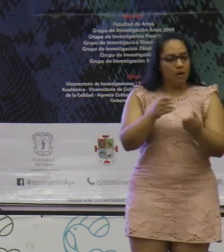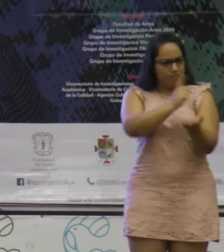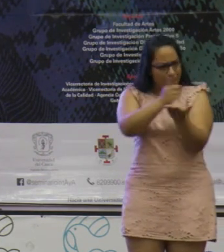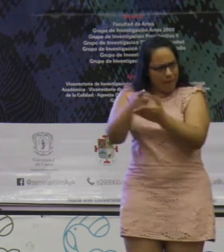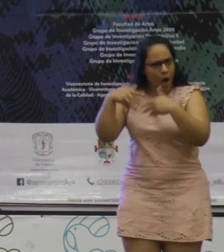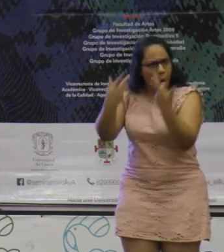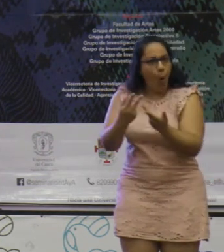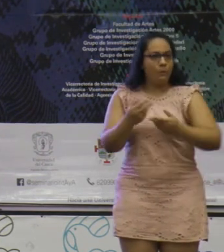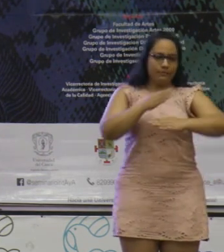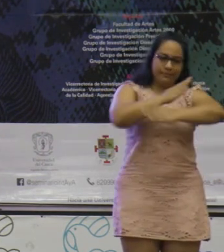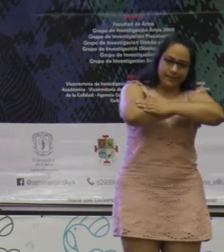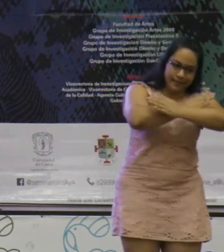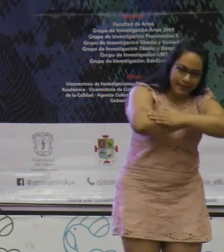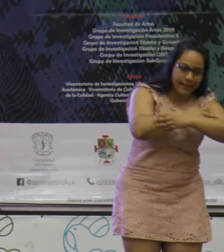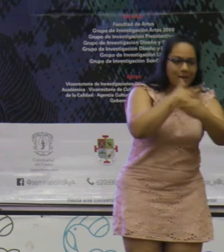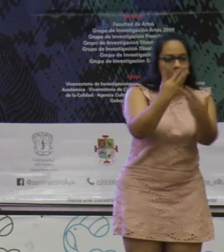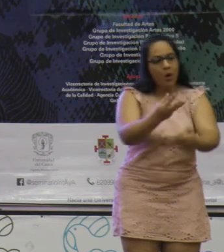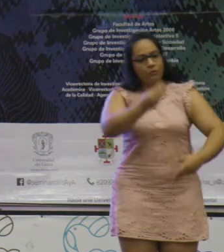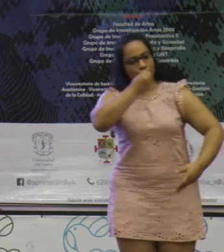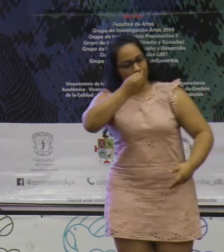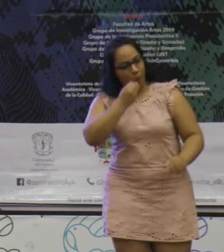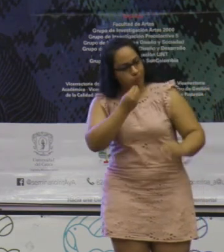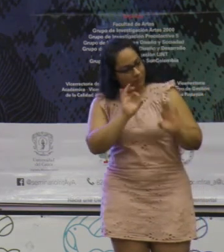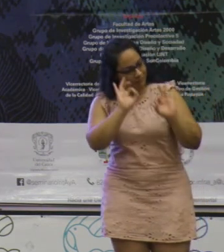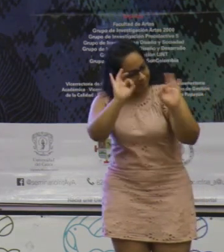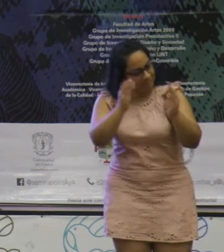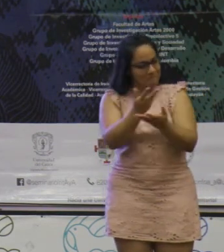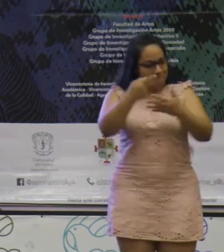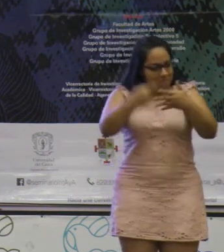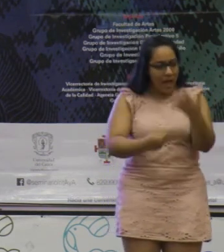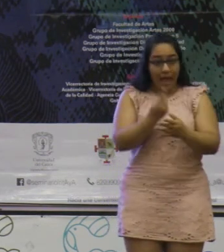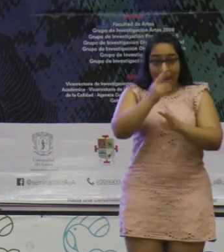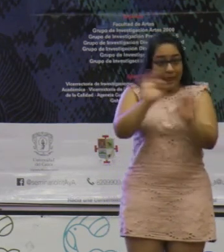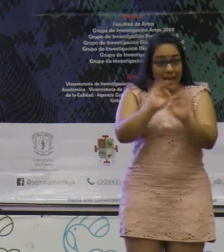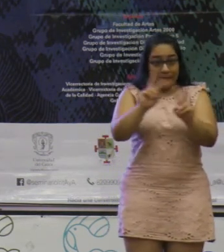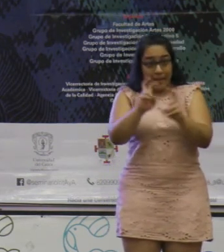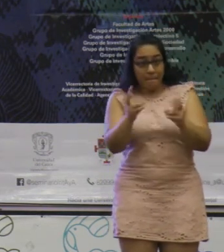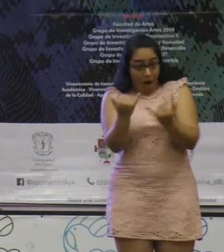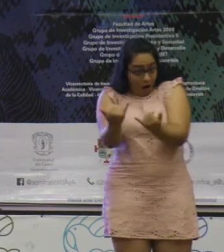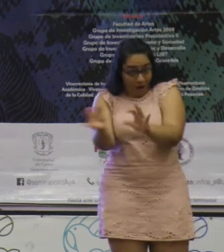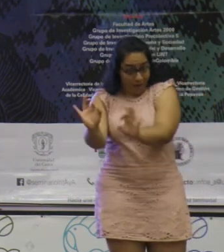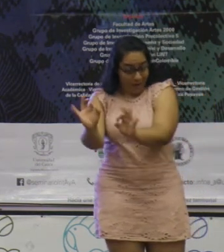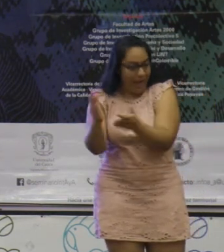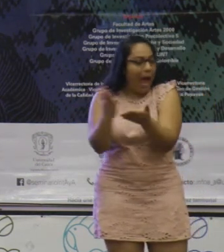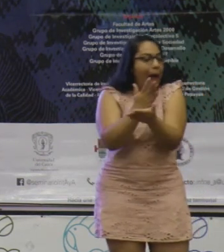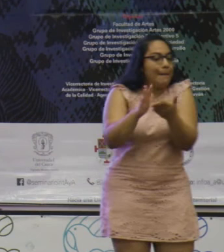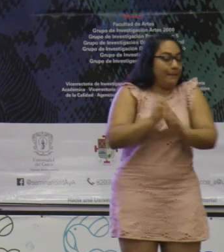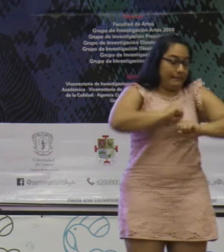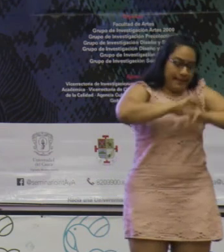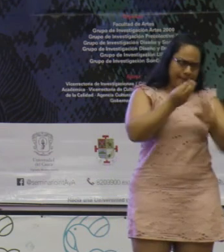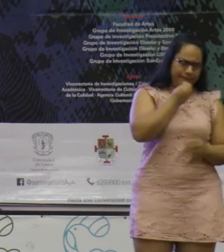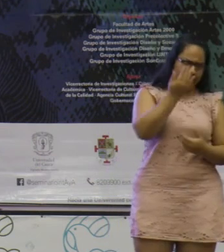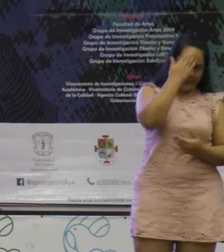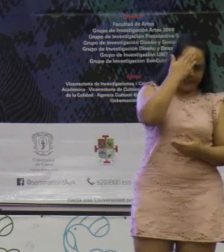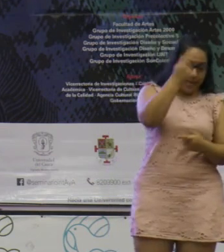instrucciones de cómo portarse bien, cómo alimentarse bien, cómo ser cool. Nada que tenga que ver con nosotros súper contemporáneos organizados que la tenemos clara. O sea, no,